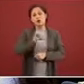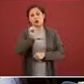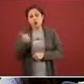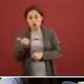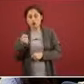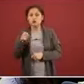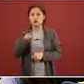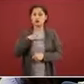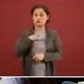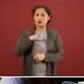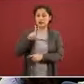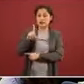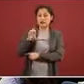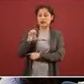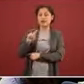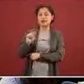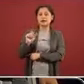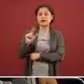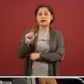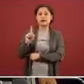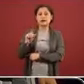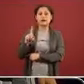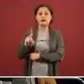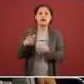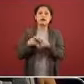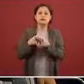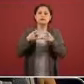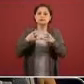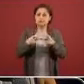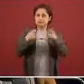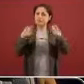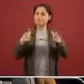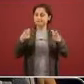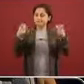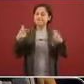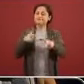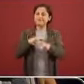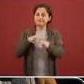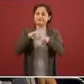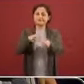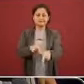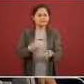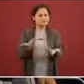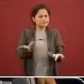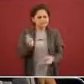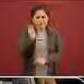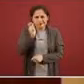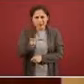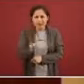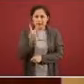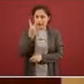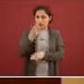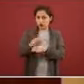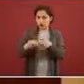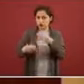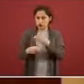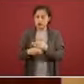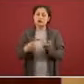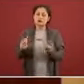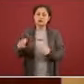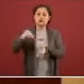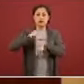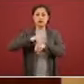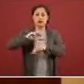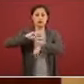que continúa aumentando. Este aumento de la tasa de letalidad tiene que ver principalmente con dos fenómenos, tanto a nivel mundial como